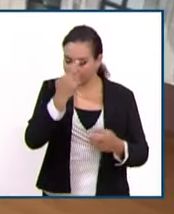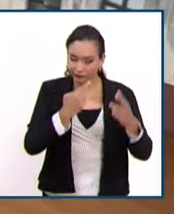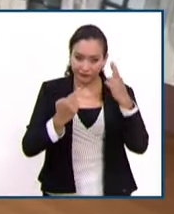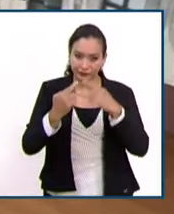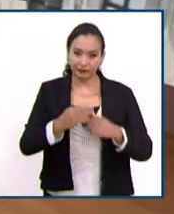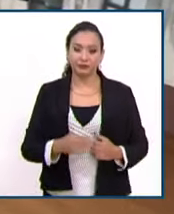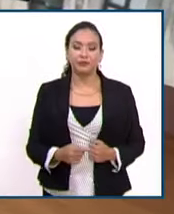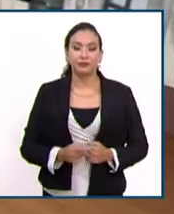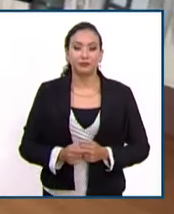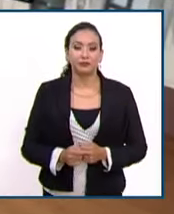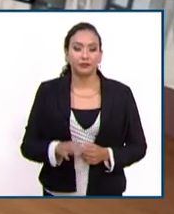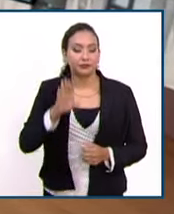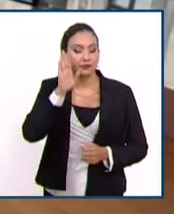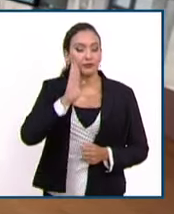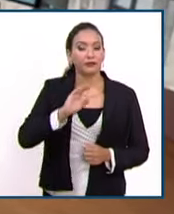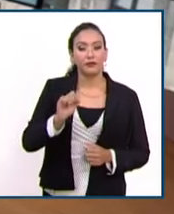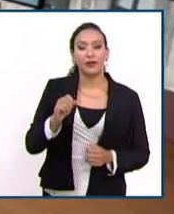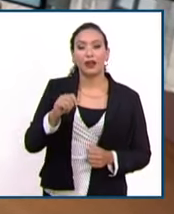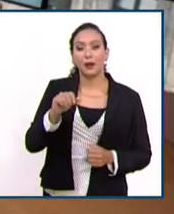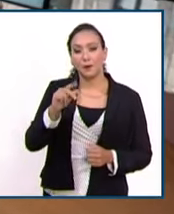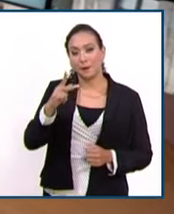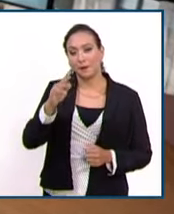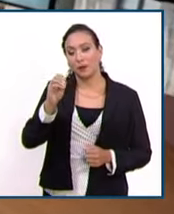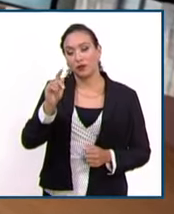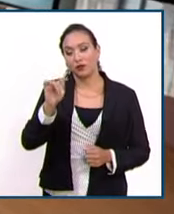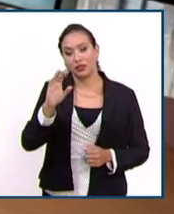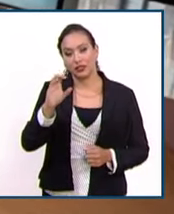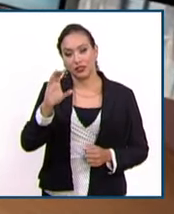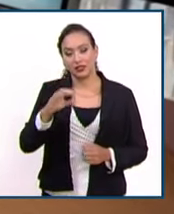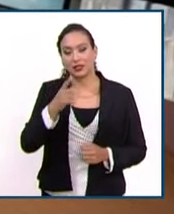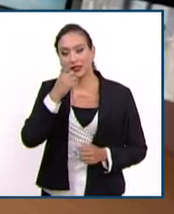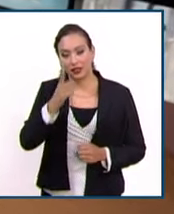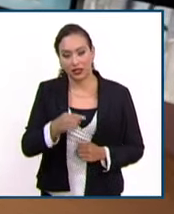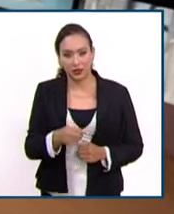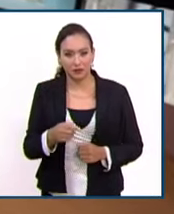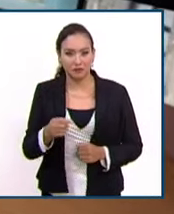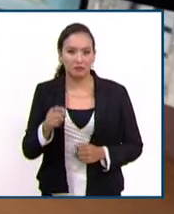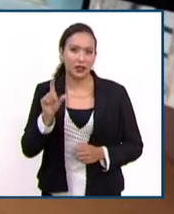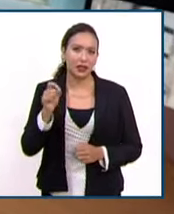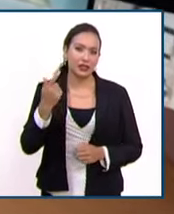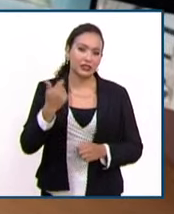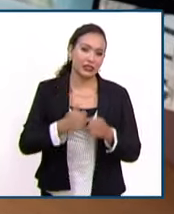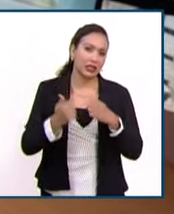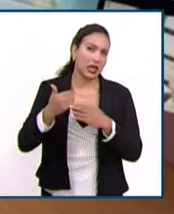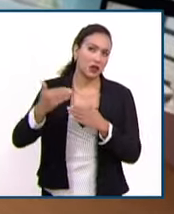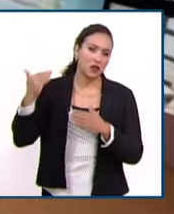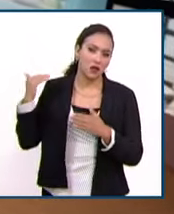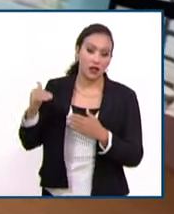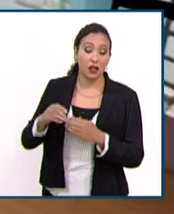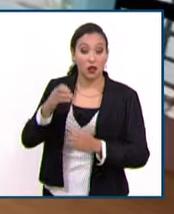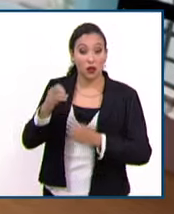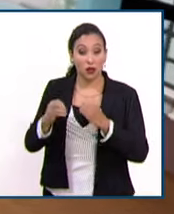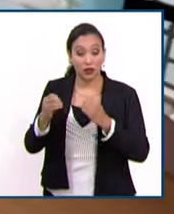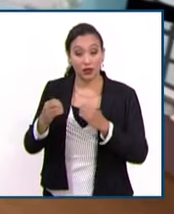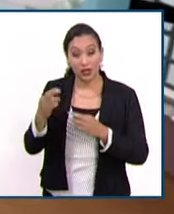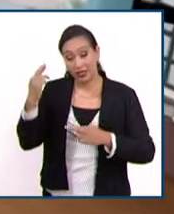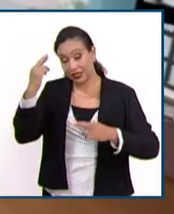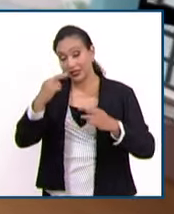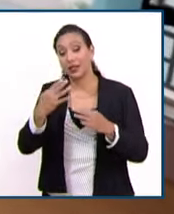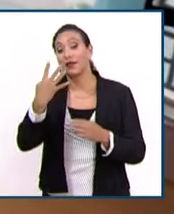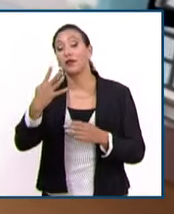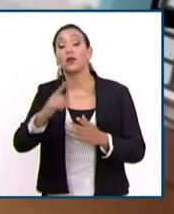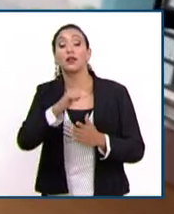Y el ministro Lainez Potisek señaló que en los últimos 27 años la Corte ha invalidado una de cada cuatro